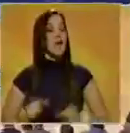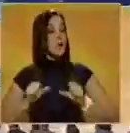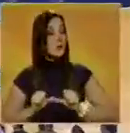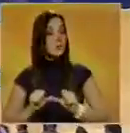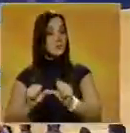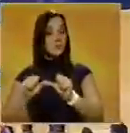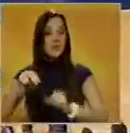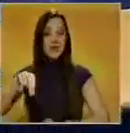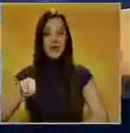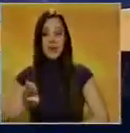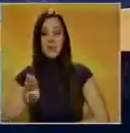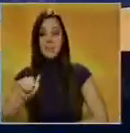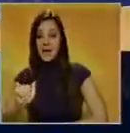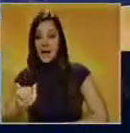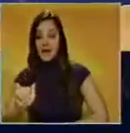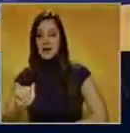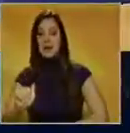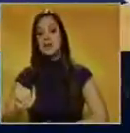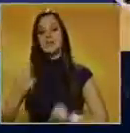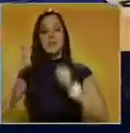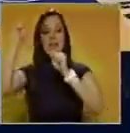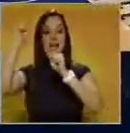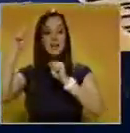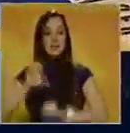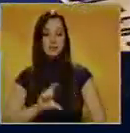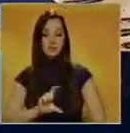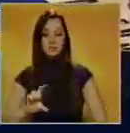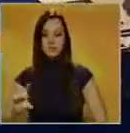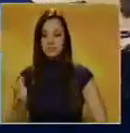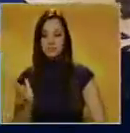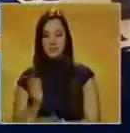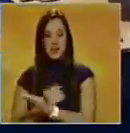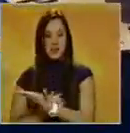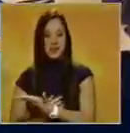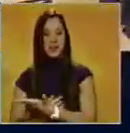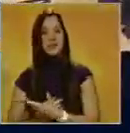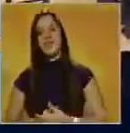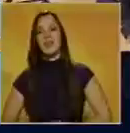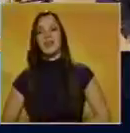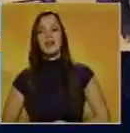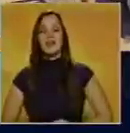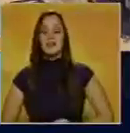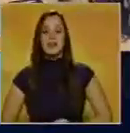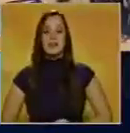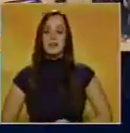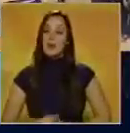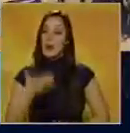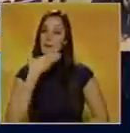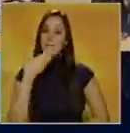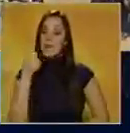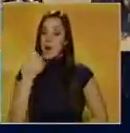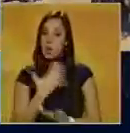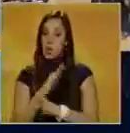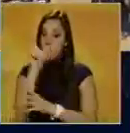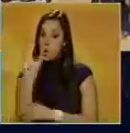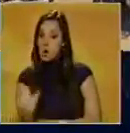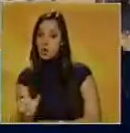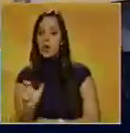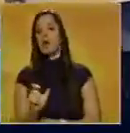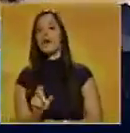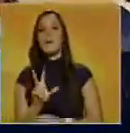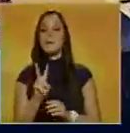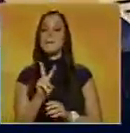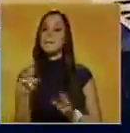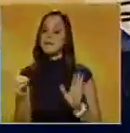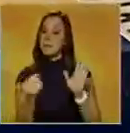con la NBA, pues los Grizzlies de Memphis derrotaron a los Pacers de Indiana 112-103. Marc Gasol fue el mejor por Memphis con 20 puntos, 8